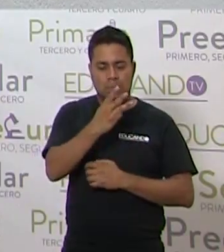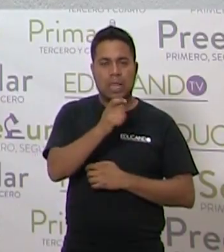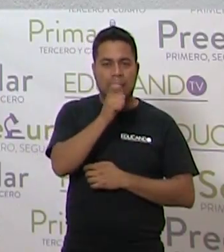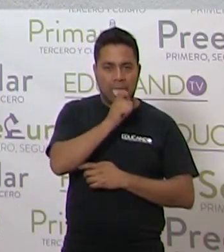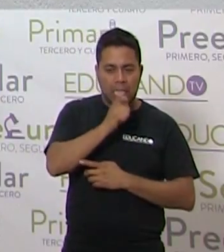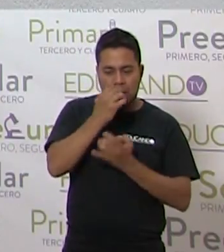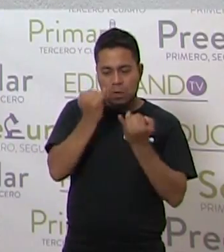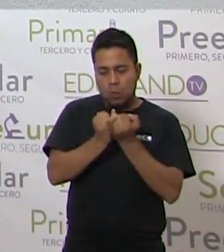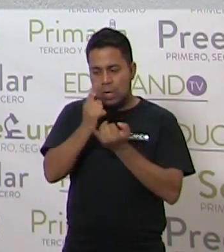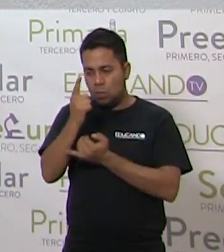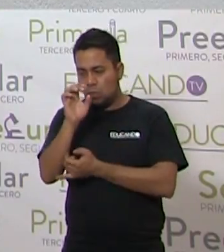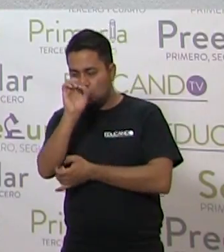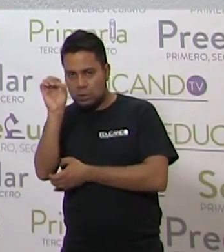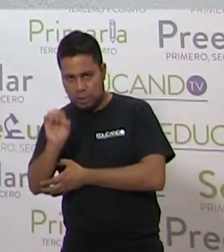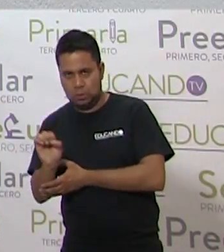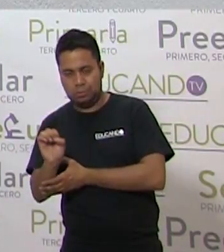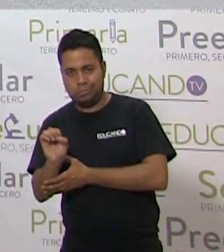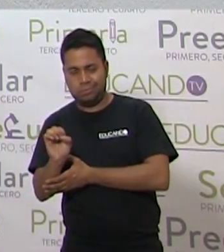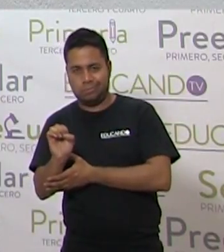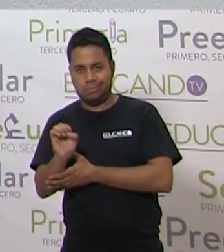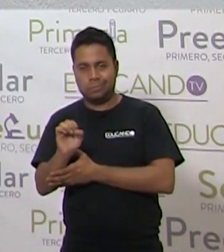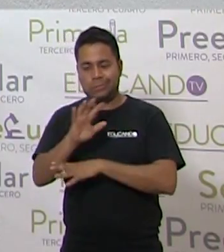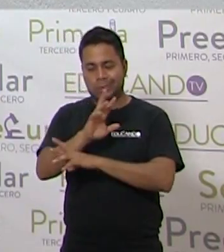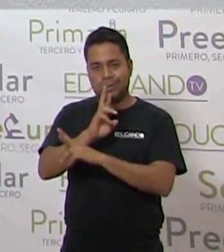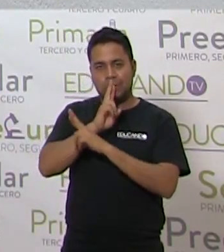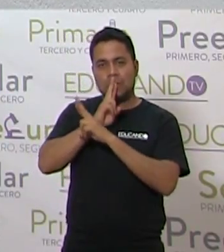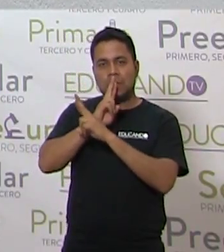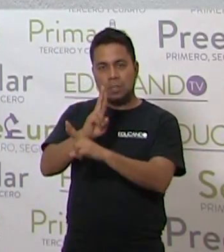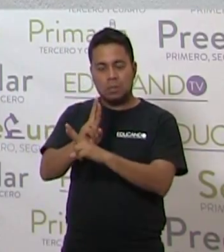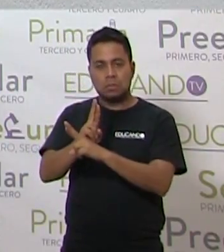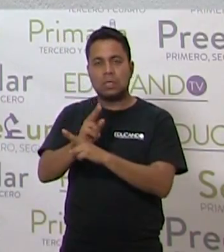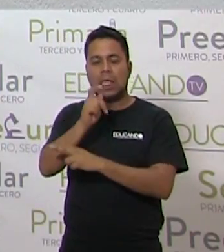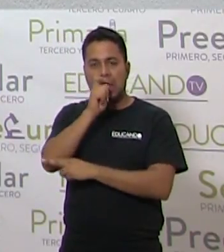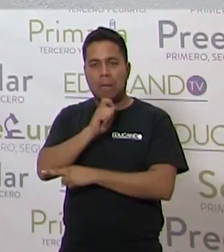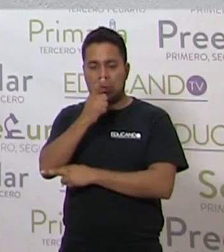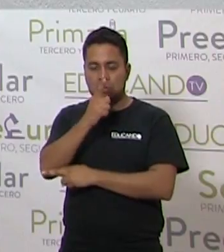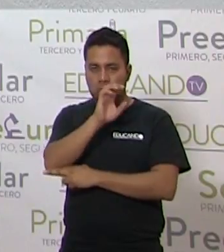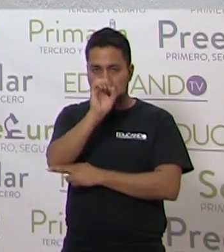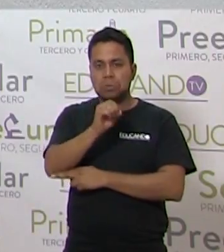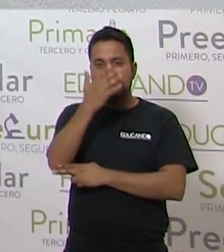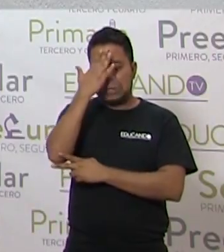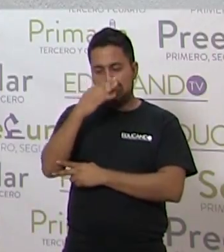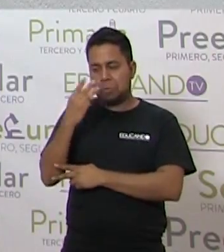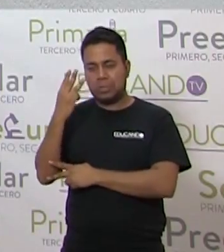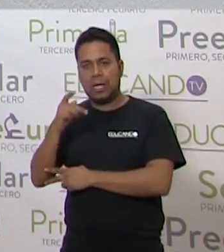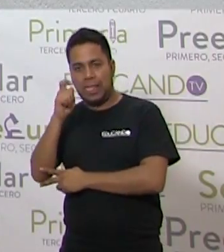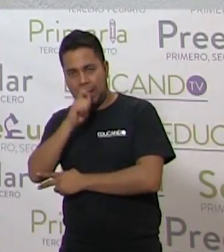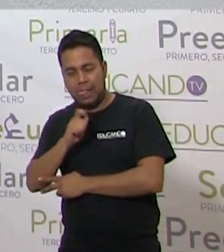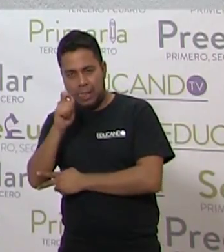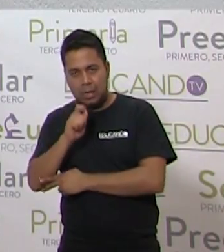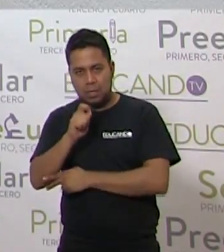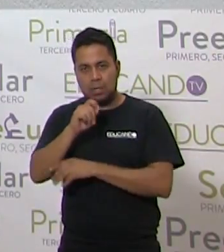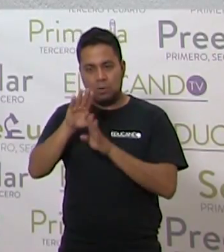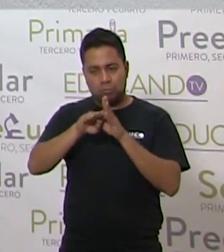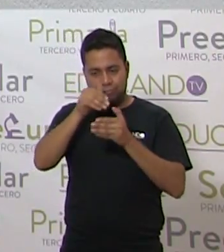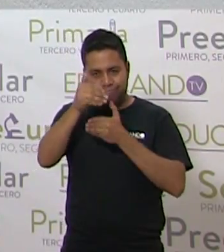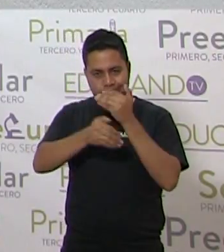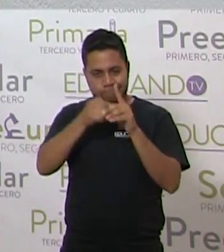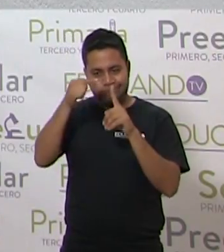1% Sale ya determinamos Cuántas paletas es el 1% desarrollando este algoritmo